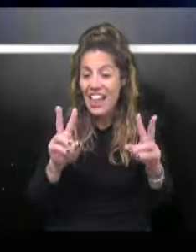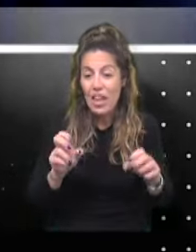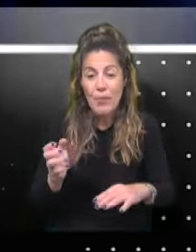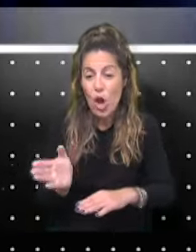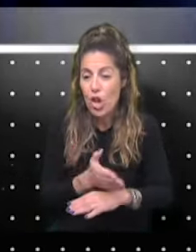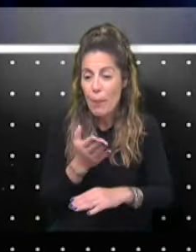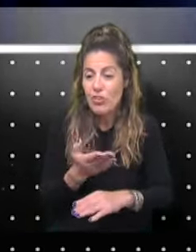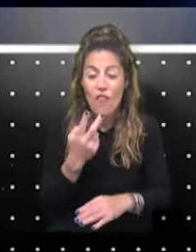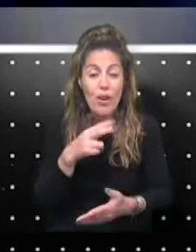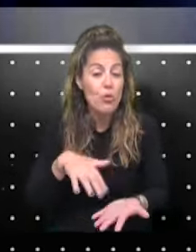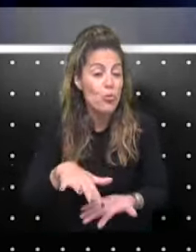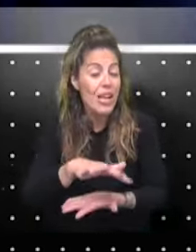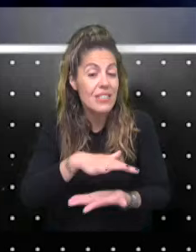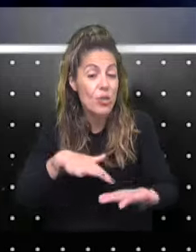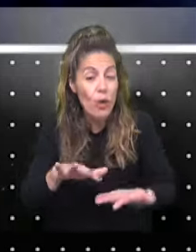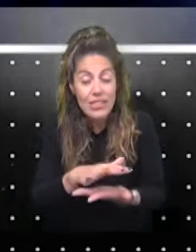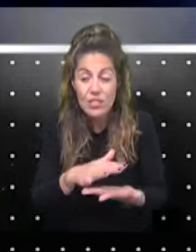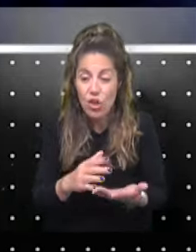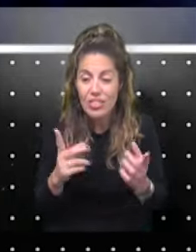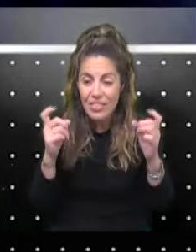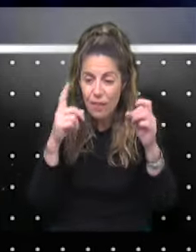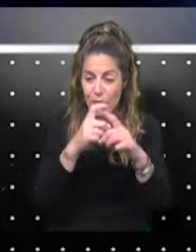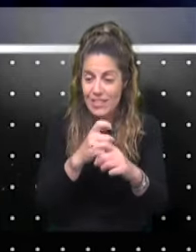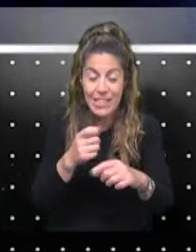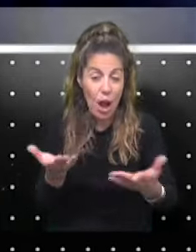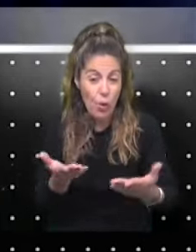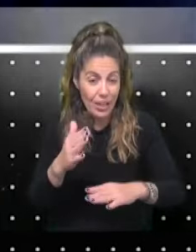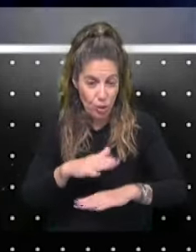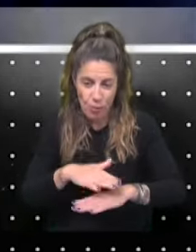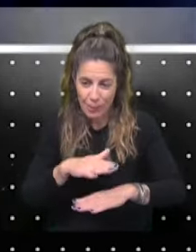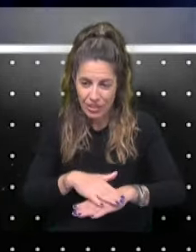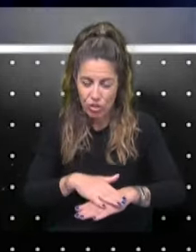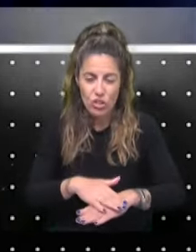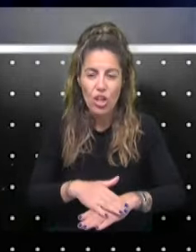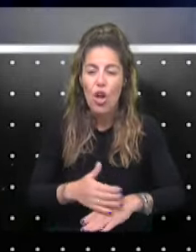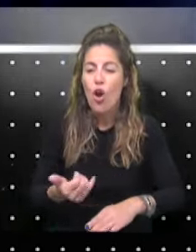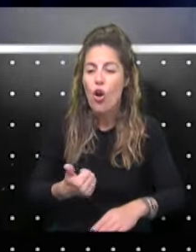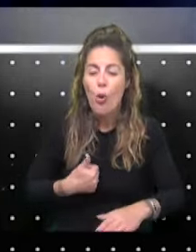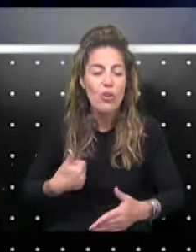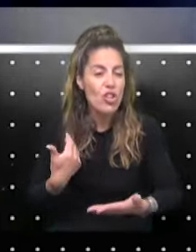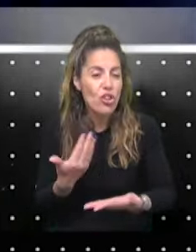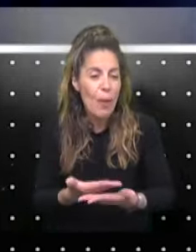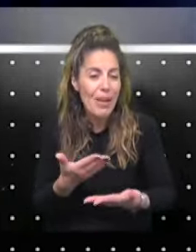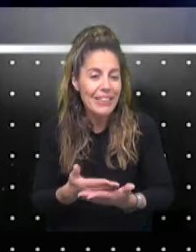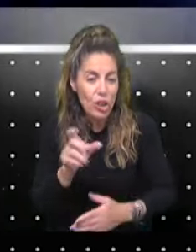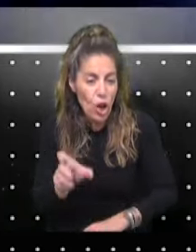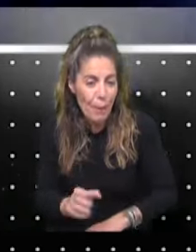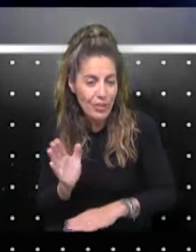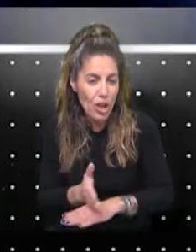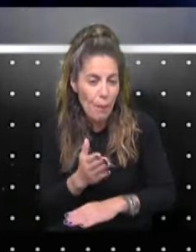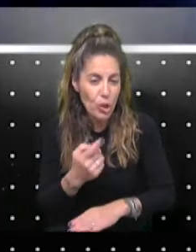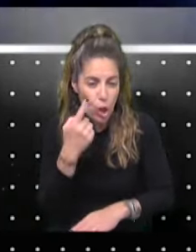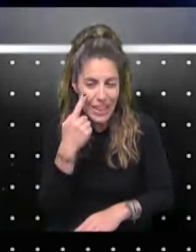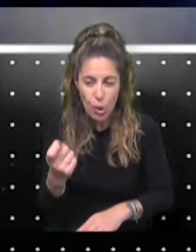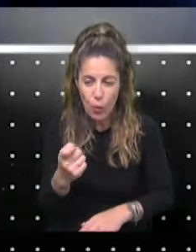vemos una situación sumamente complicada en estos momentos y Javier Cómo se lo están planteando los productores teniendo en cuenta de que